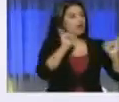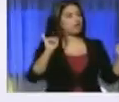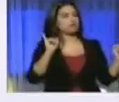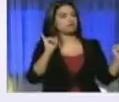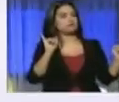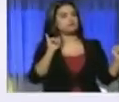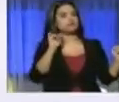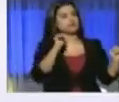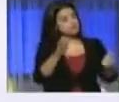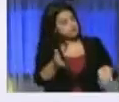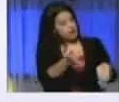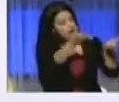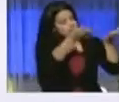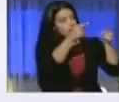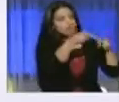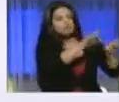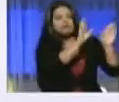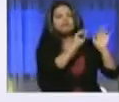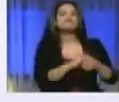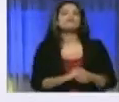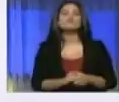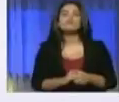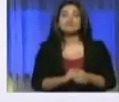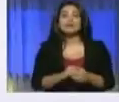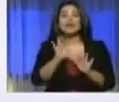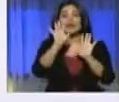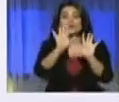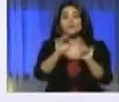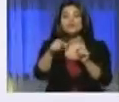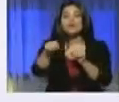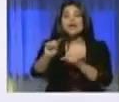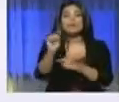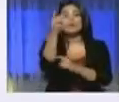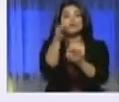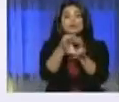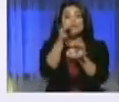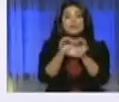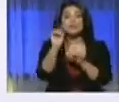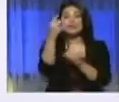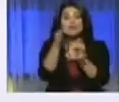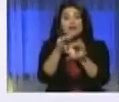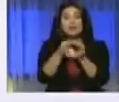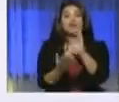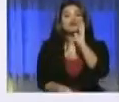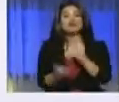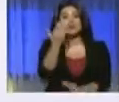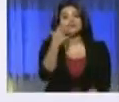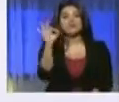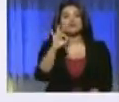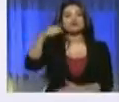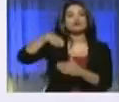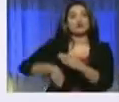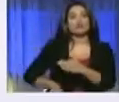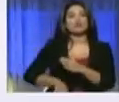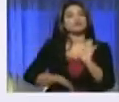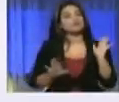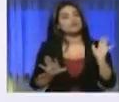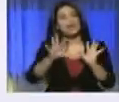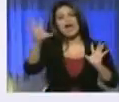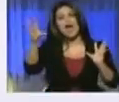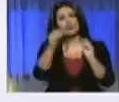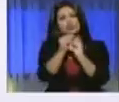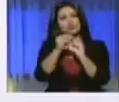Y a partir del 1 de septiembre, el aumento del 50%. Todo eso suma